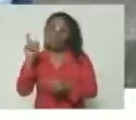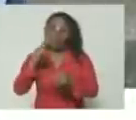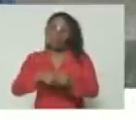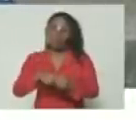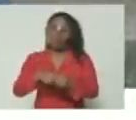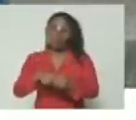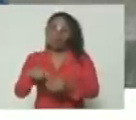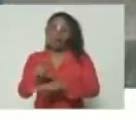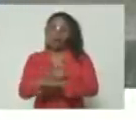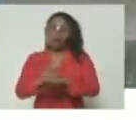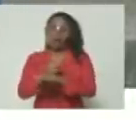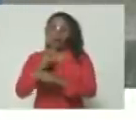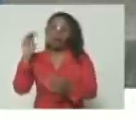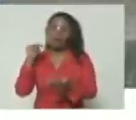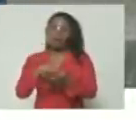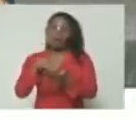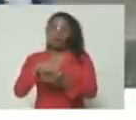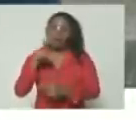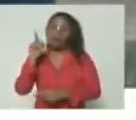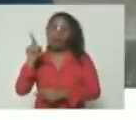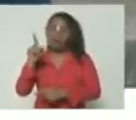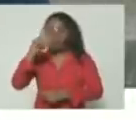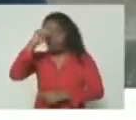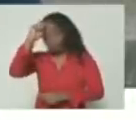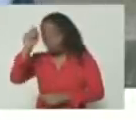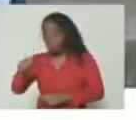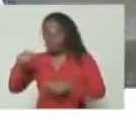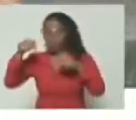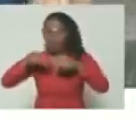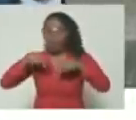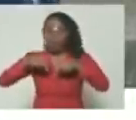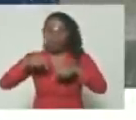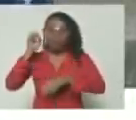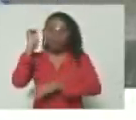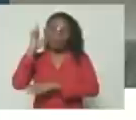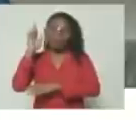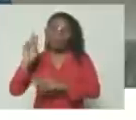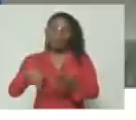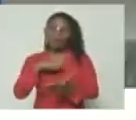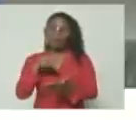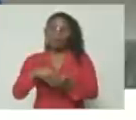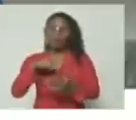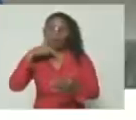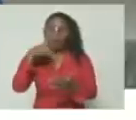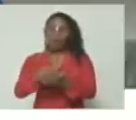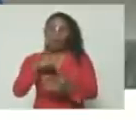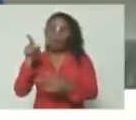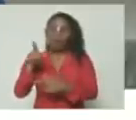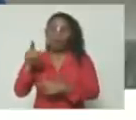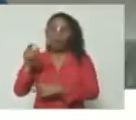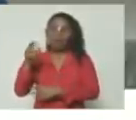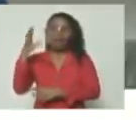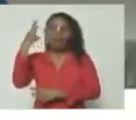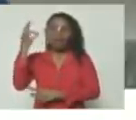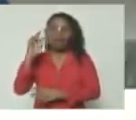a gobernador de Miranda, tú estás reconociendo a esta Asamblea Nacional que nombró ese Consejo Nacional